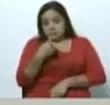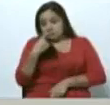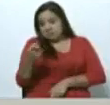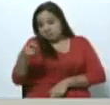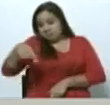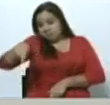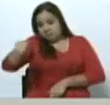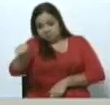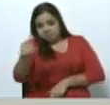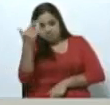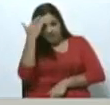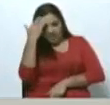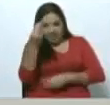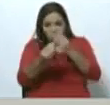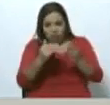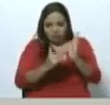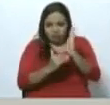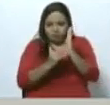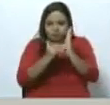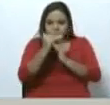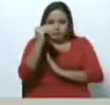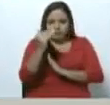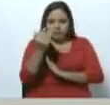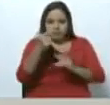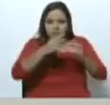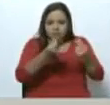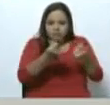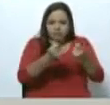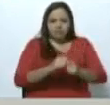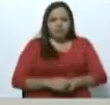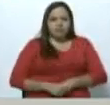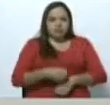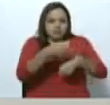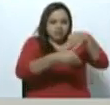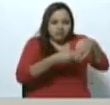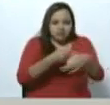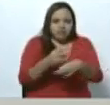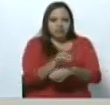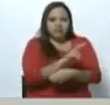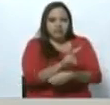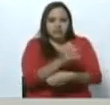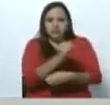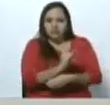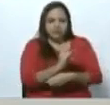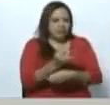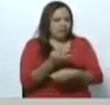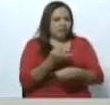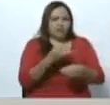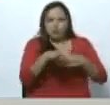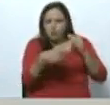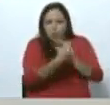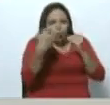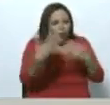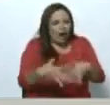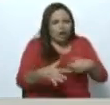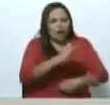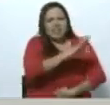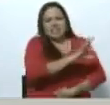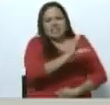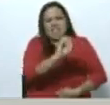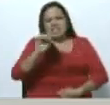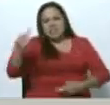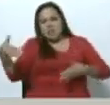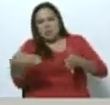cómo medir la economía. Hablaban de Venezuela con una hiperinflación en 300.000, con